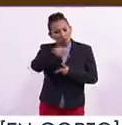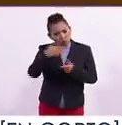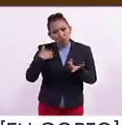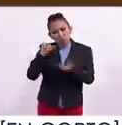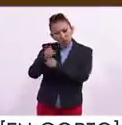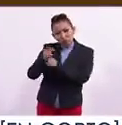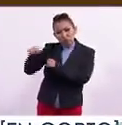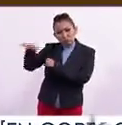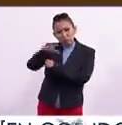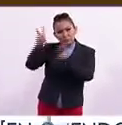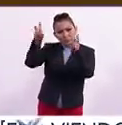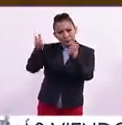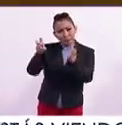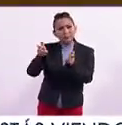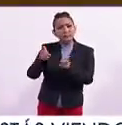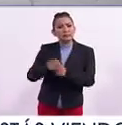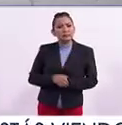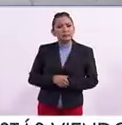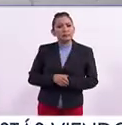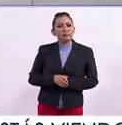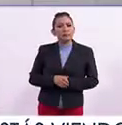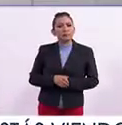Entonces ya